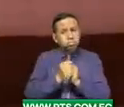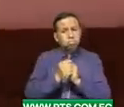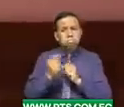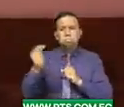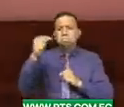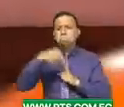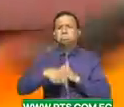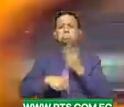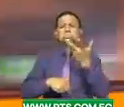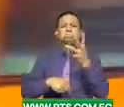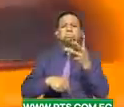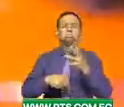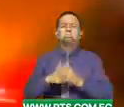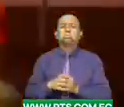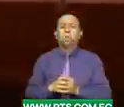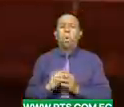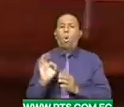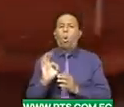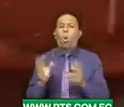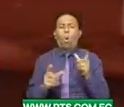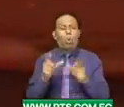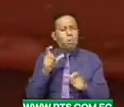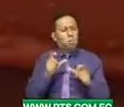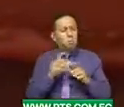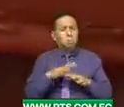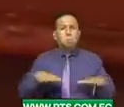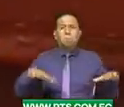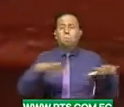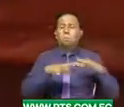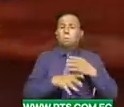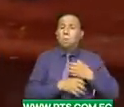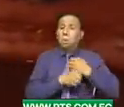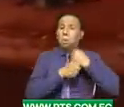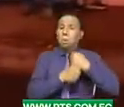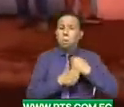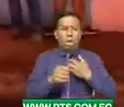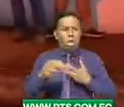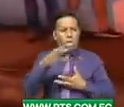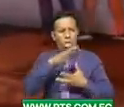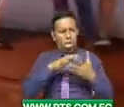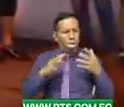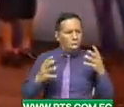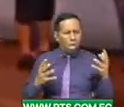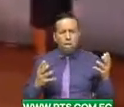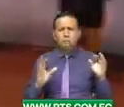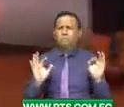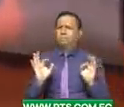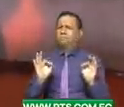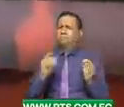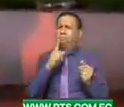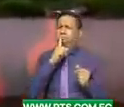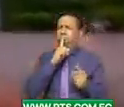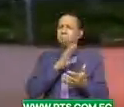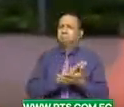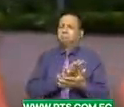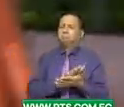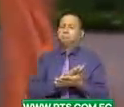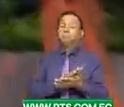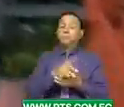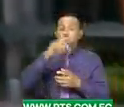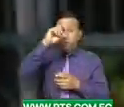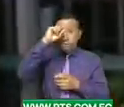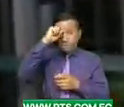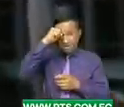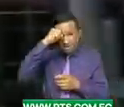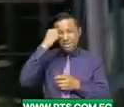se existe mayor movimiento del personal de seguridad de este sanatorio recordemos que la última ocasión en que hubo